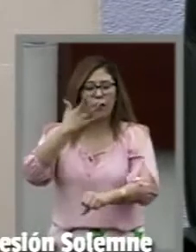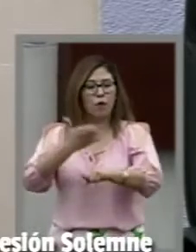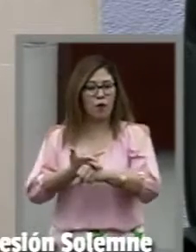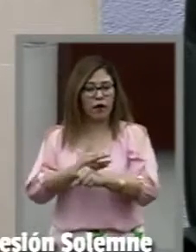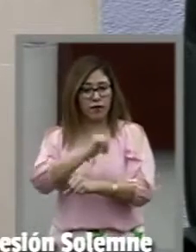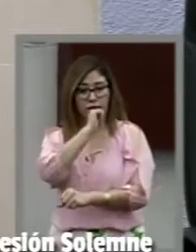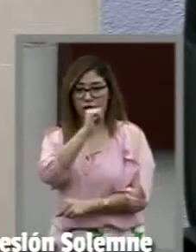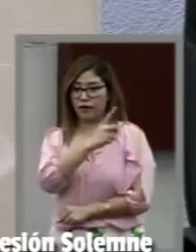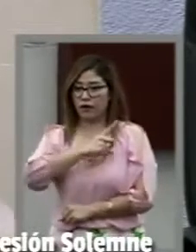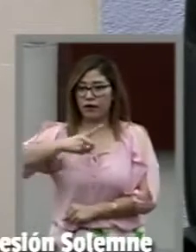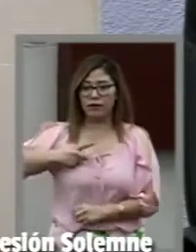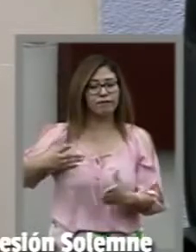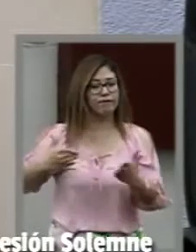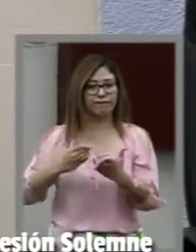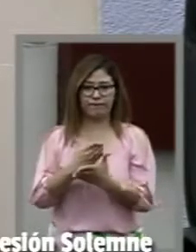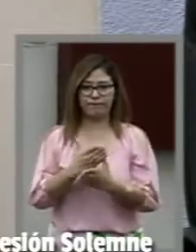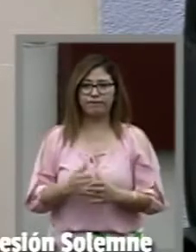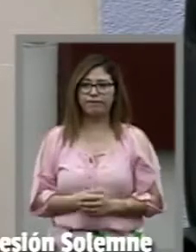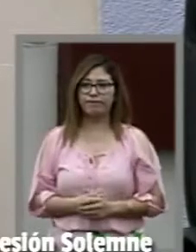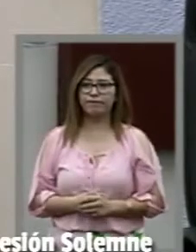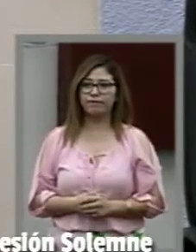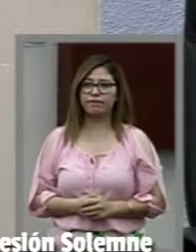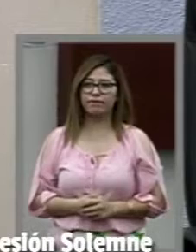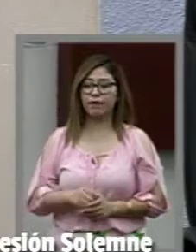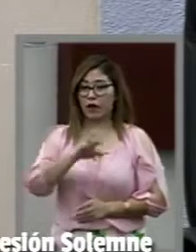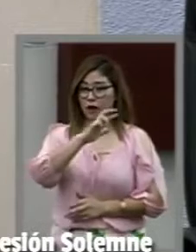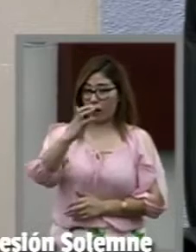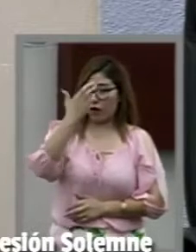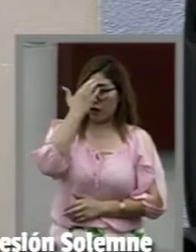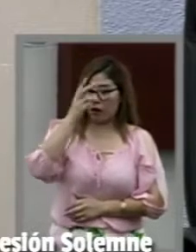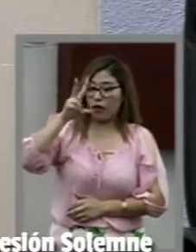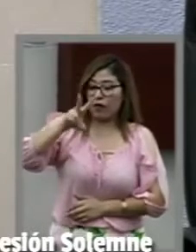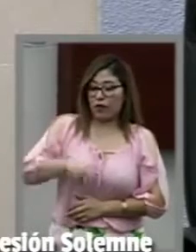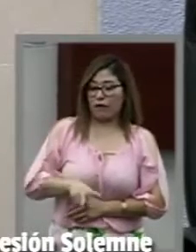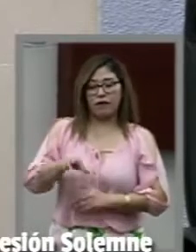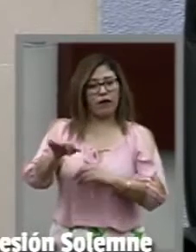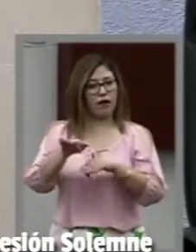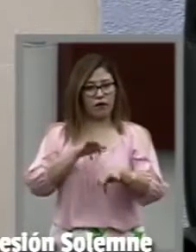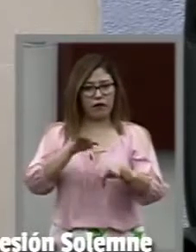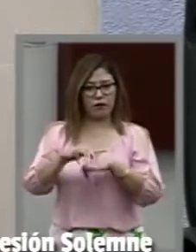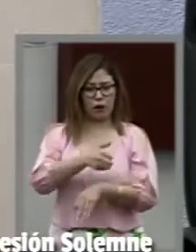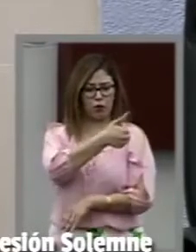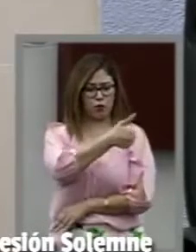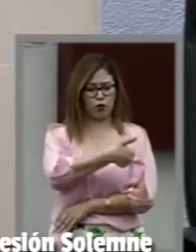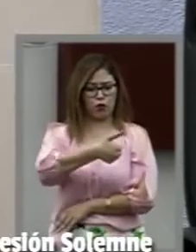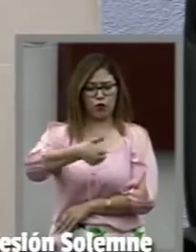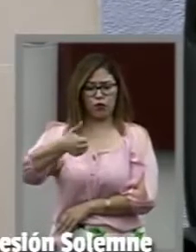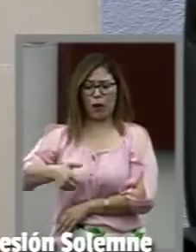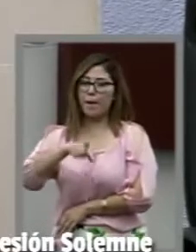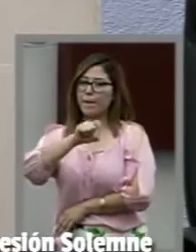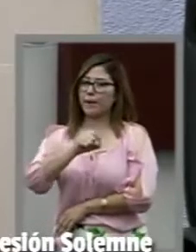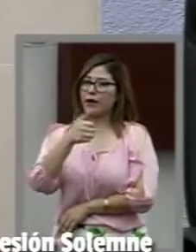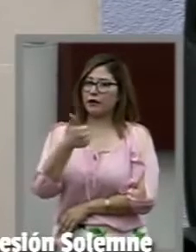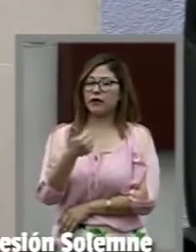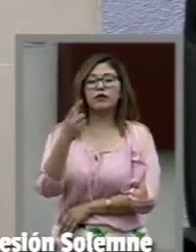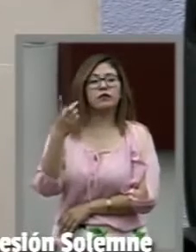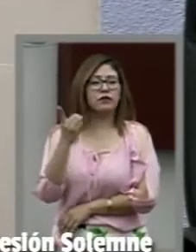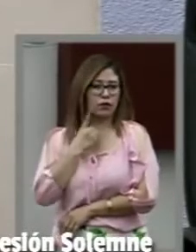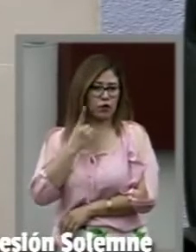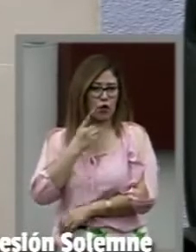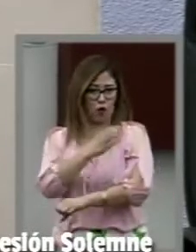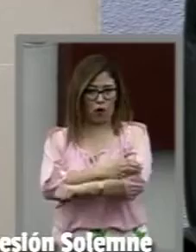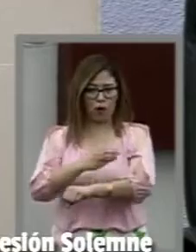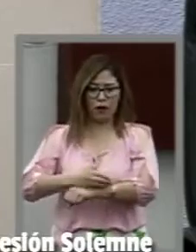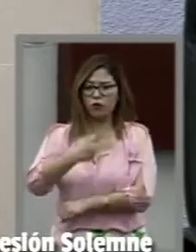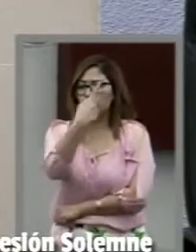y atribuciones también se refirió a los hechos en donde se dañó el 5 de junio la sede del congreso y pidió que se